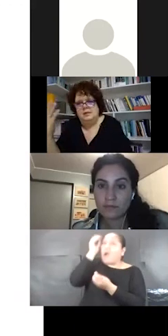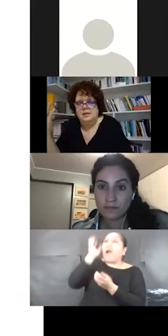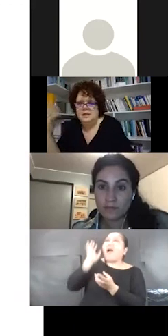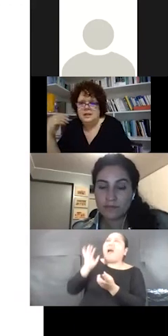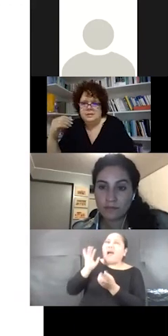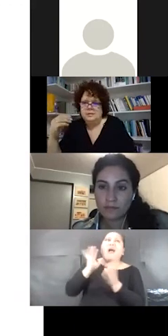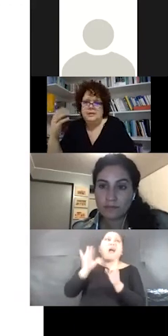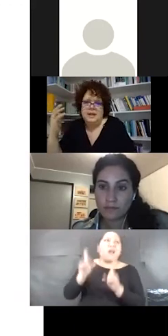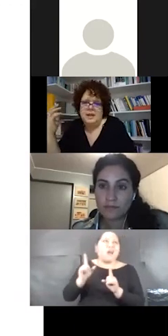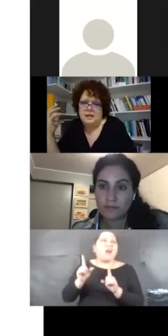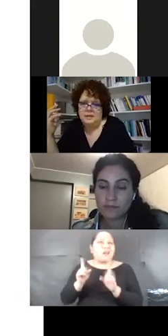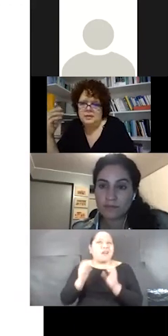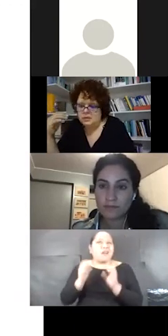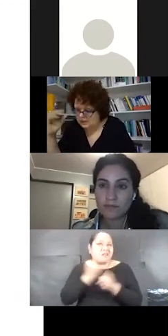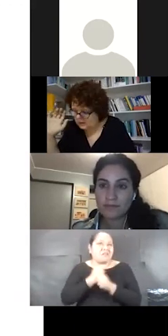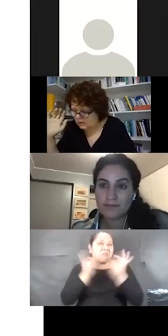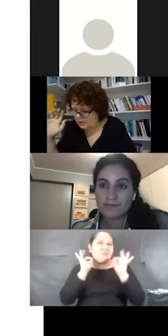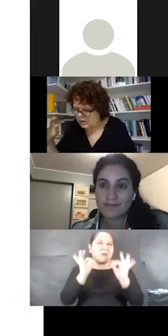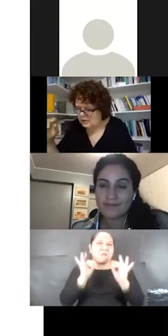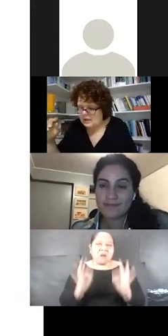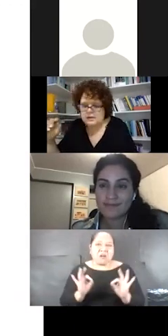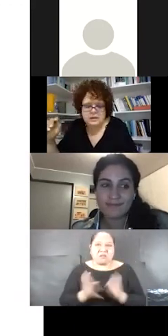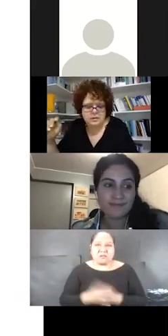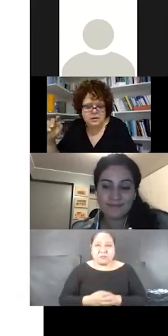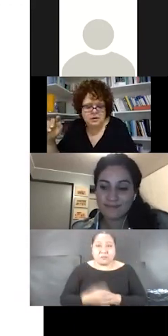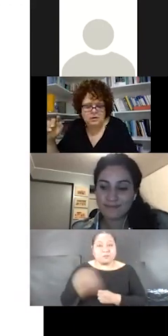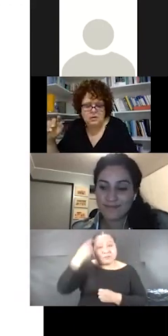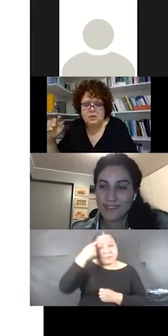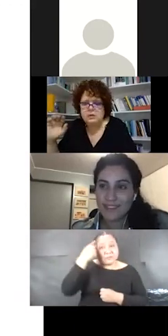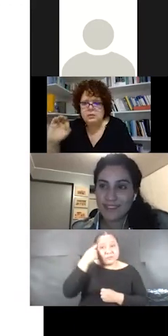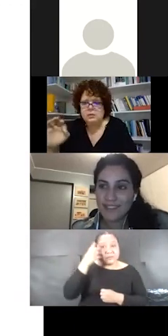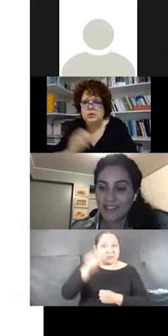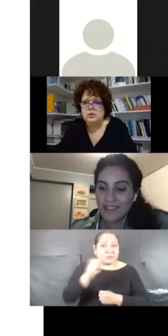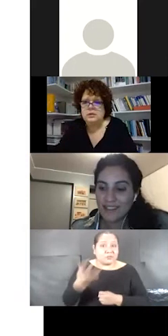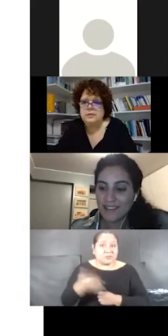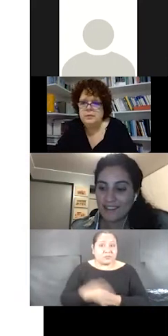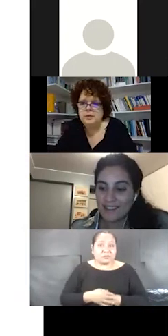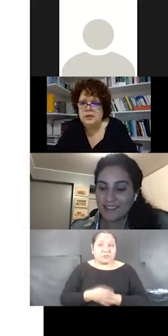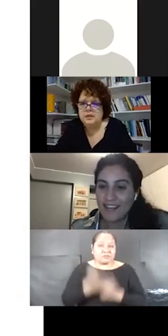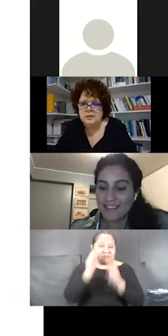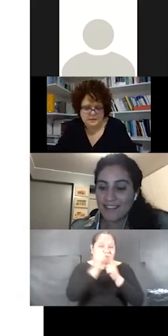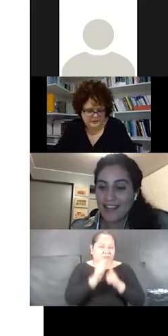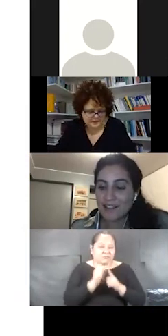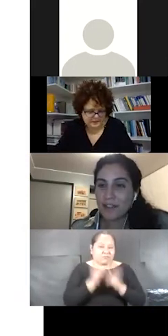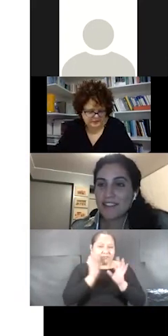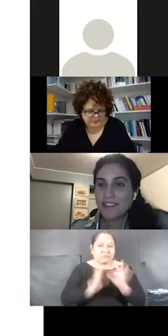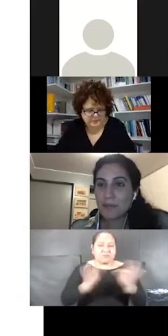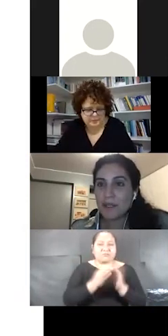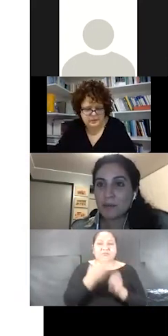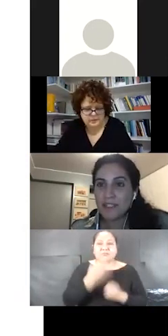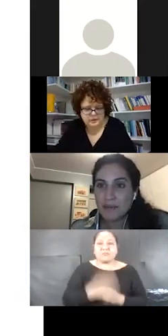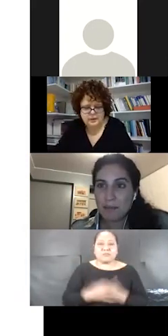es genial, ¿no? Entonces, eso yo creo que sería así los puntos importantes. Gracias. Hay unas